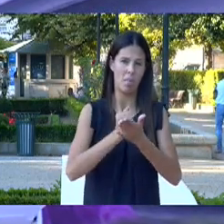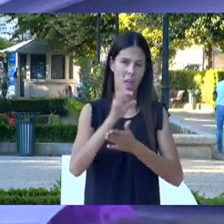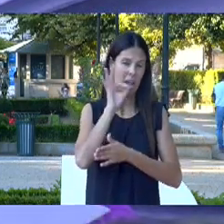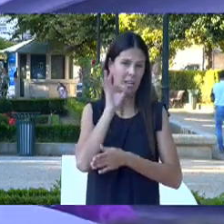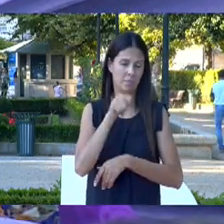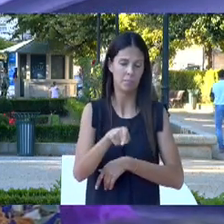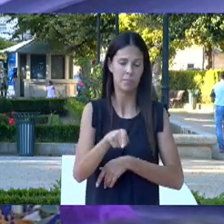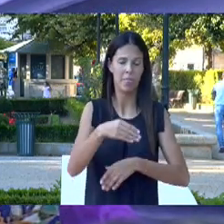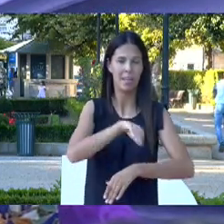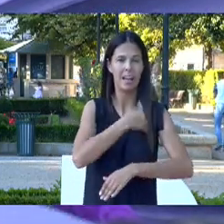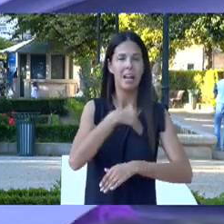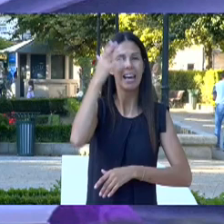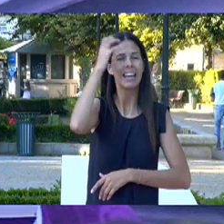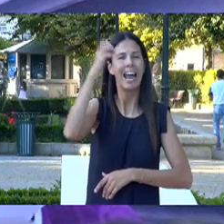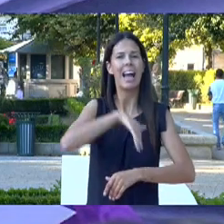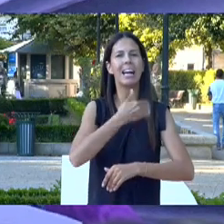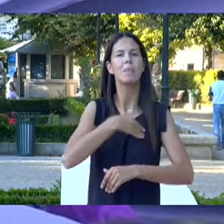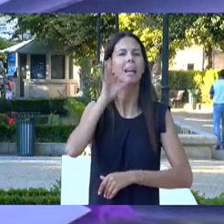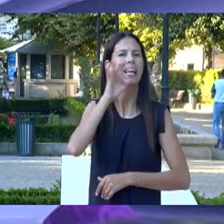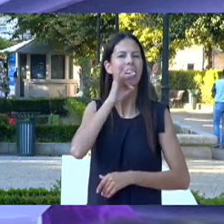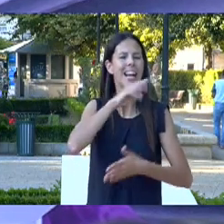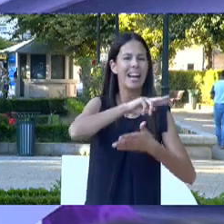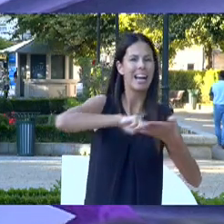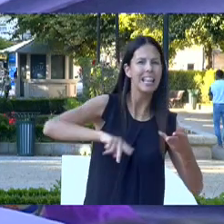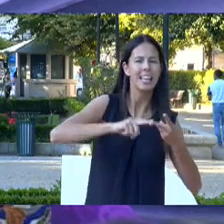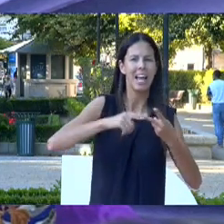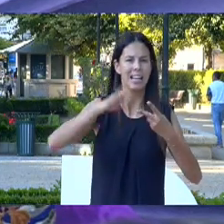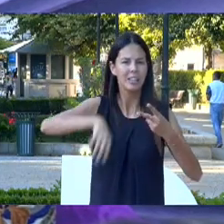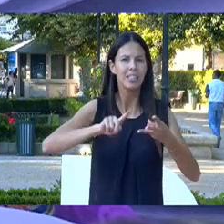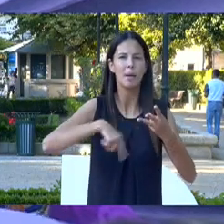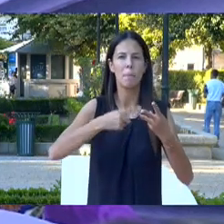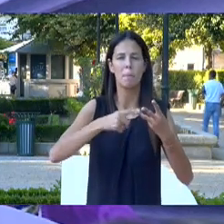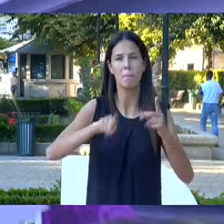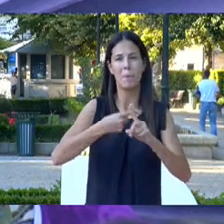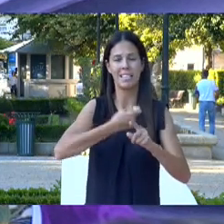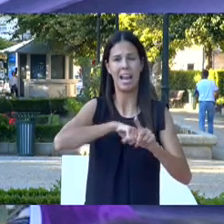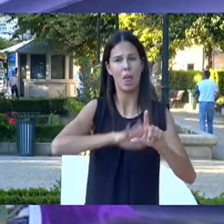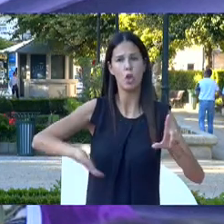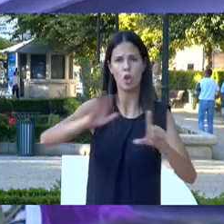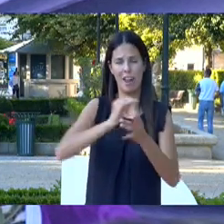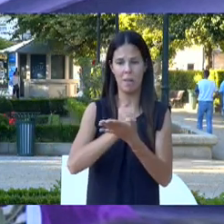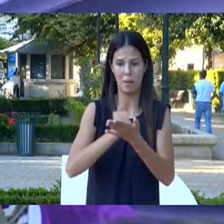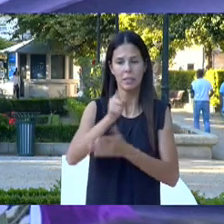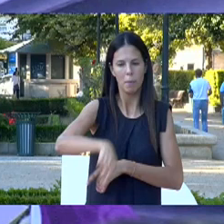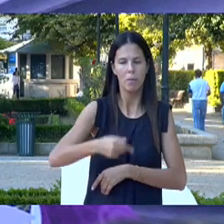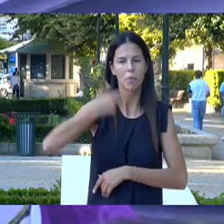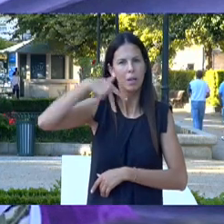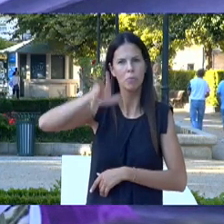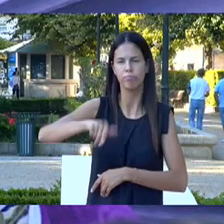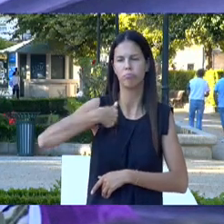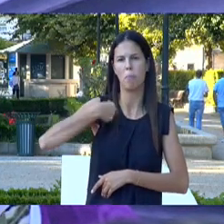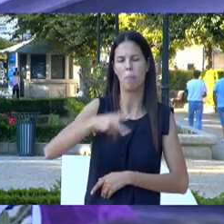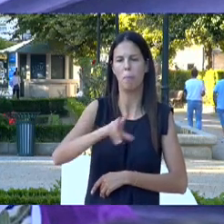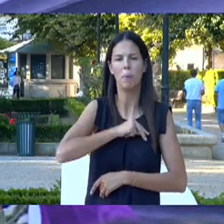académico da Real Academia de Farmacia de Galicia, de Cataluña e da Real Academia Nacional de Farmacia. E foi recoñecido con diversas distincións,